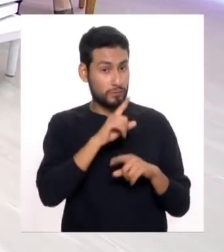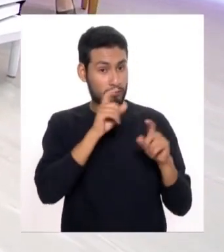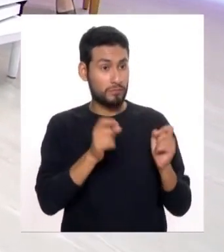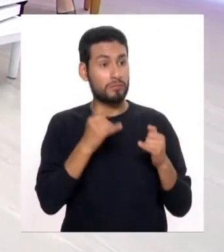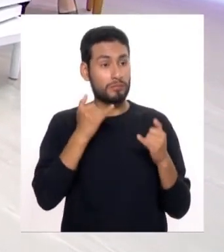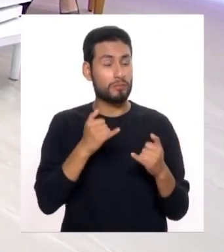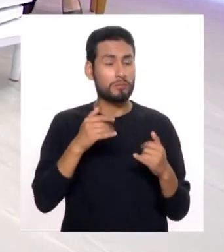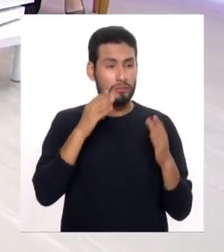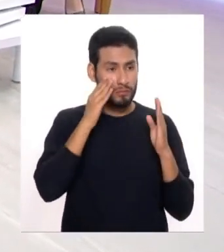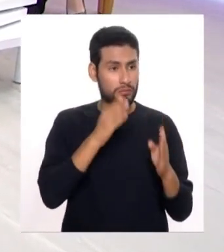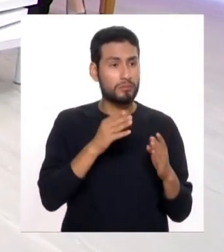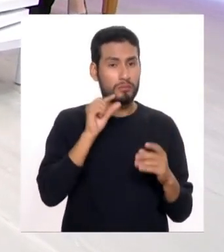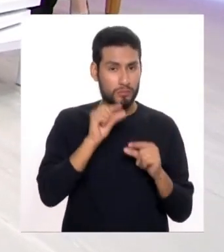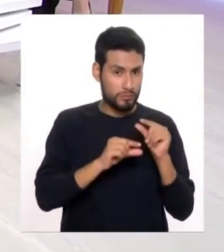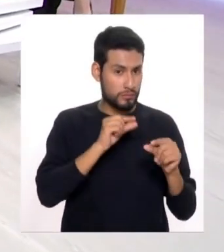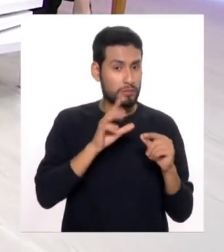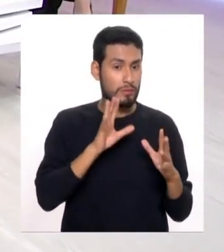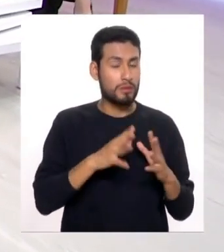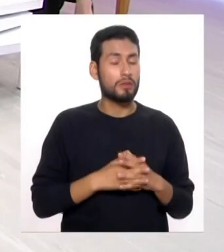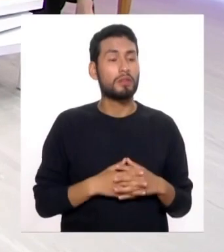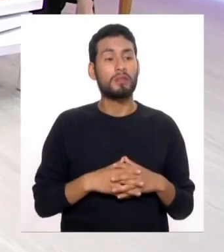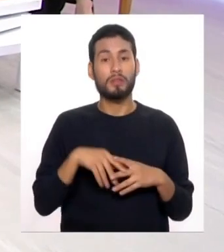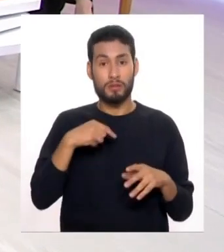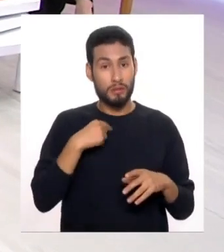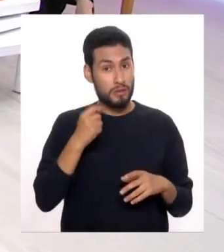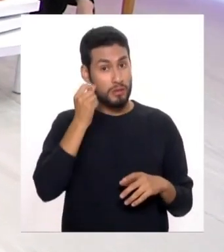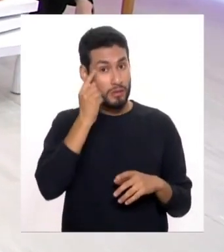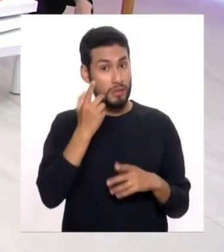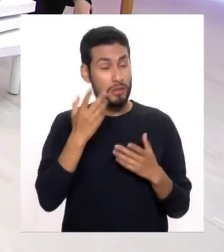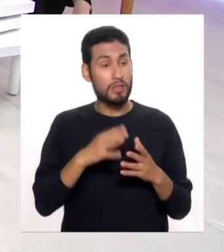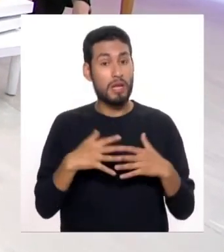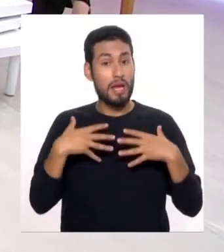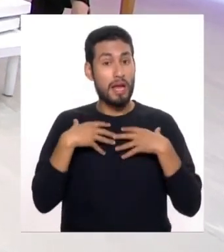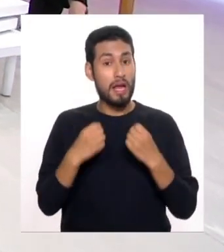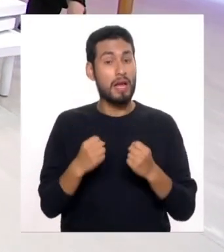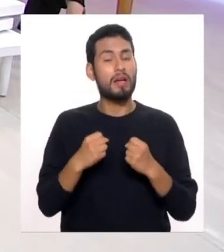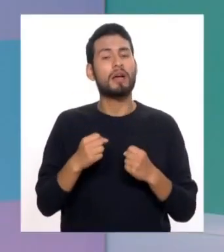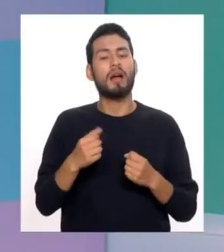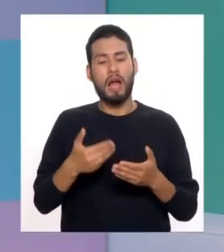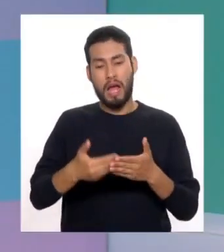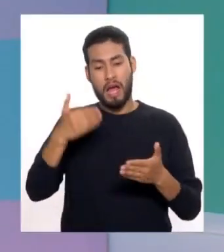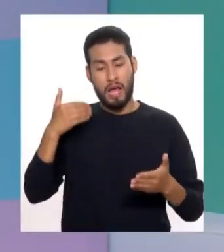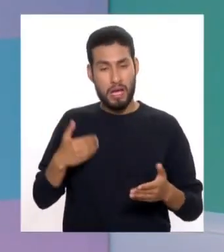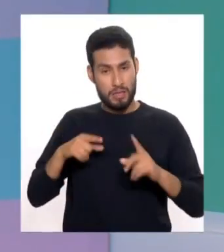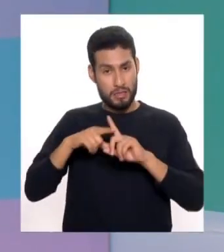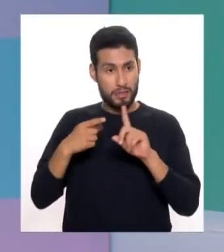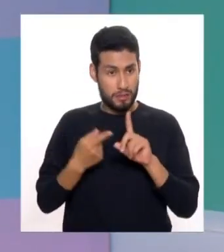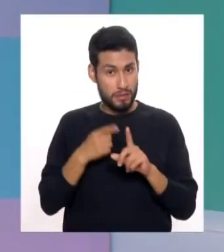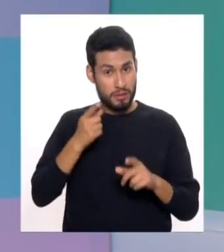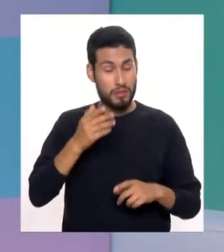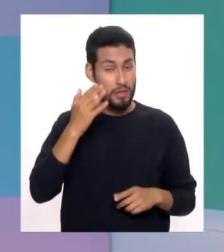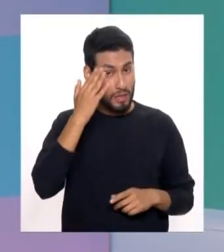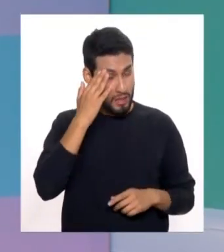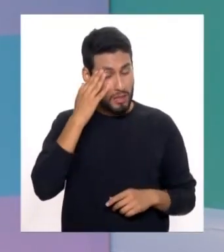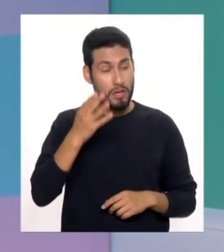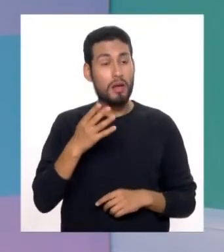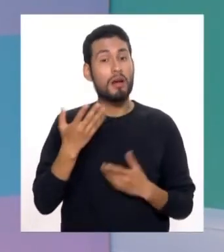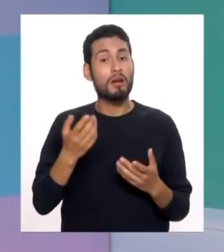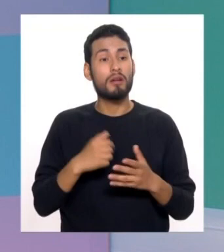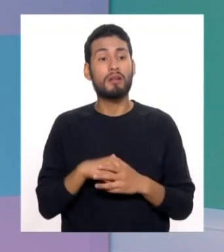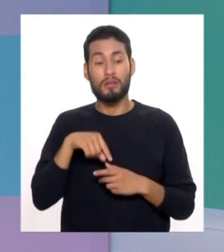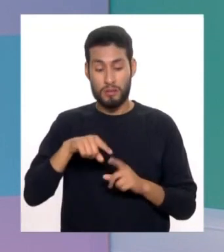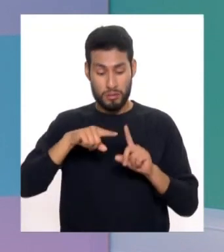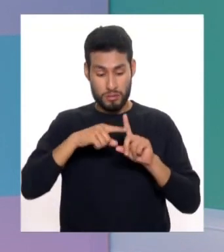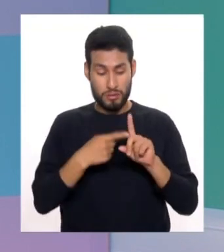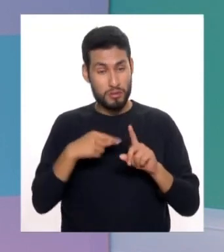vamos a abordarlas paso a paso. Ya entendimos que la salud empieza antes del nacimiento. Así es. Ya entendimos que el feto, o el ser humano